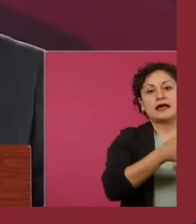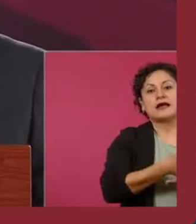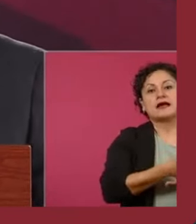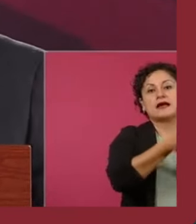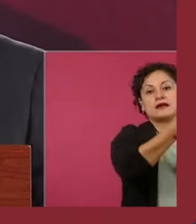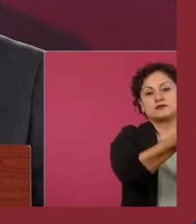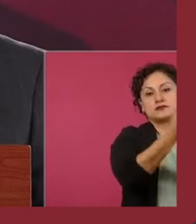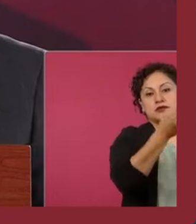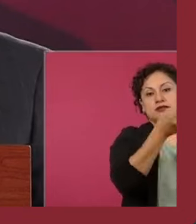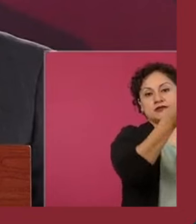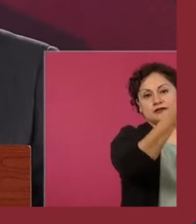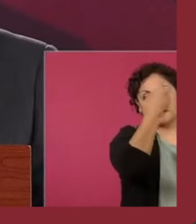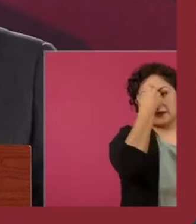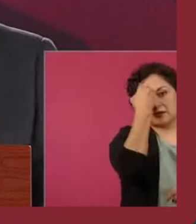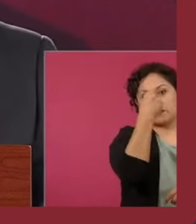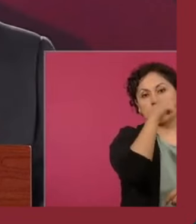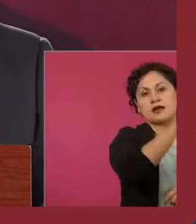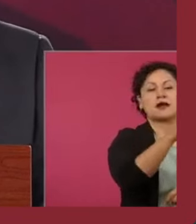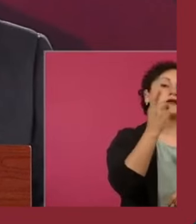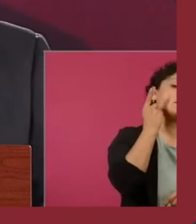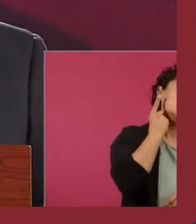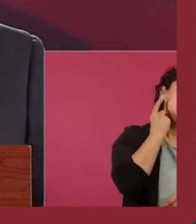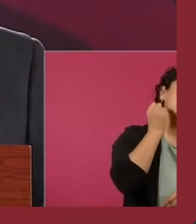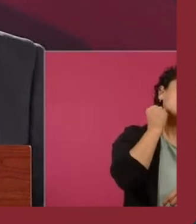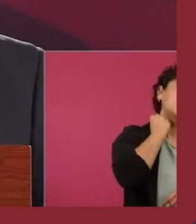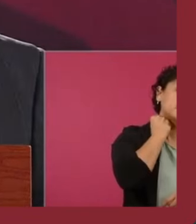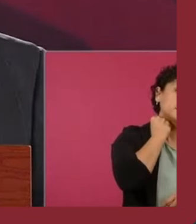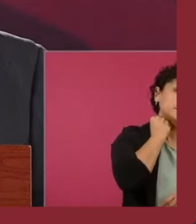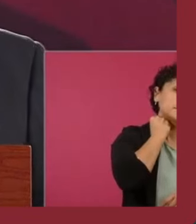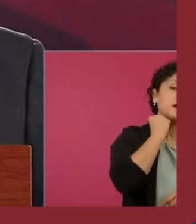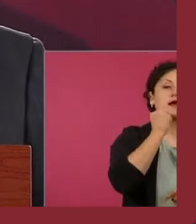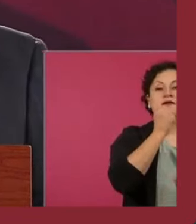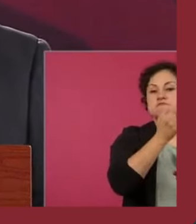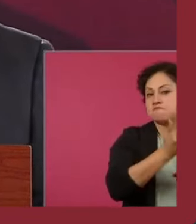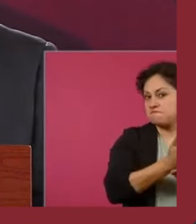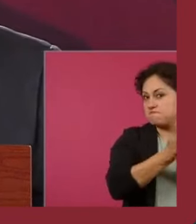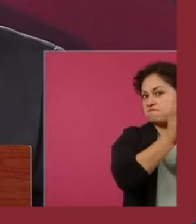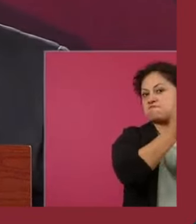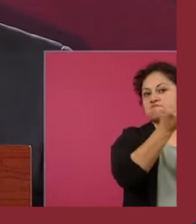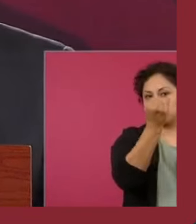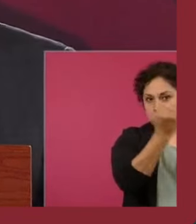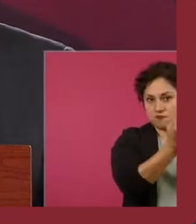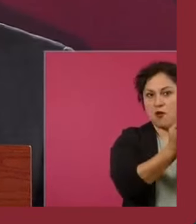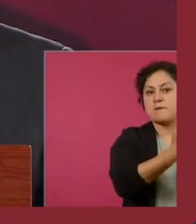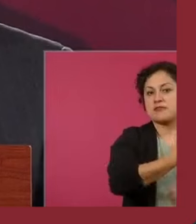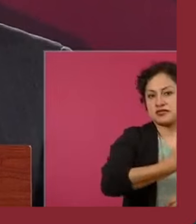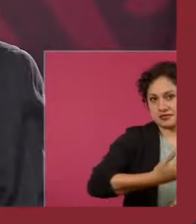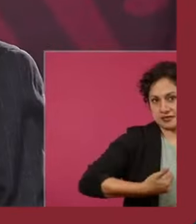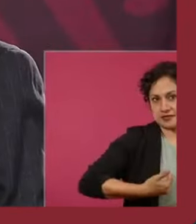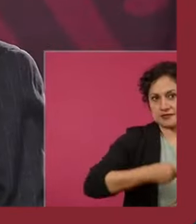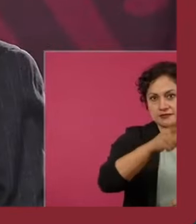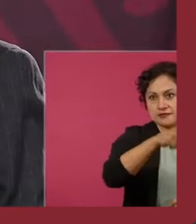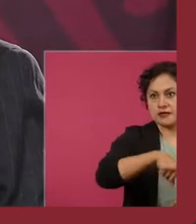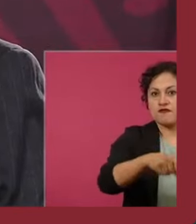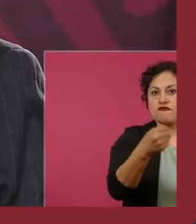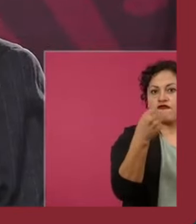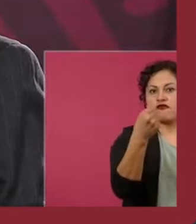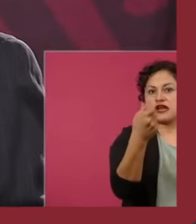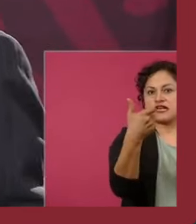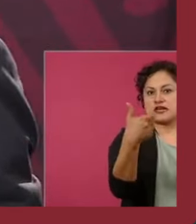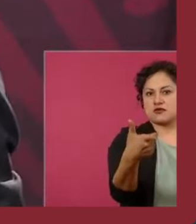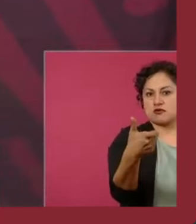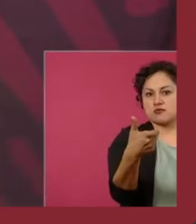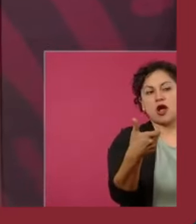Unidos, causando una destrucción devastadora en los ecosistemas del Caribe mexicano. En la conferencia de prensa mañanera,